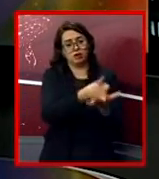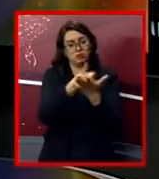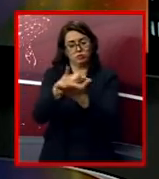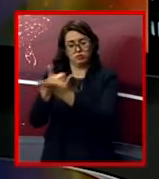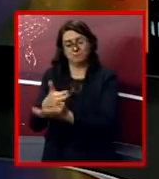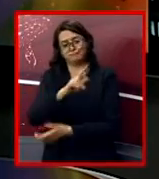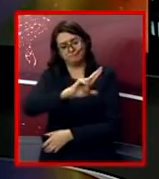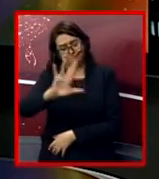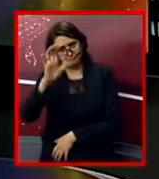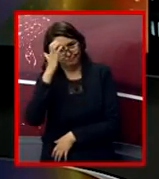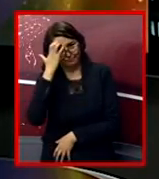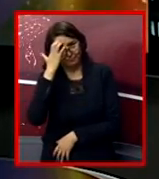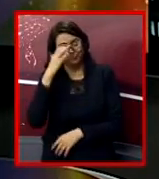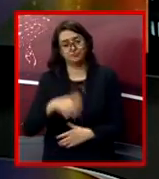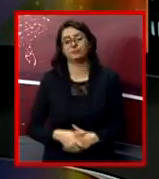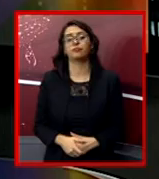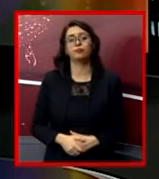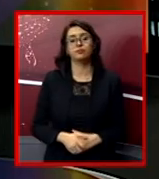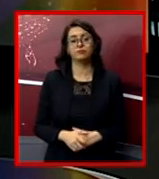rescate.